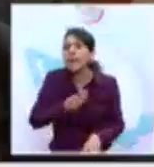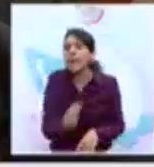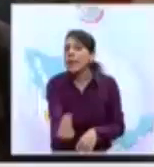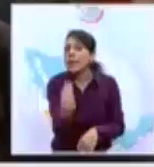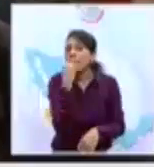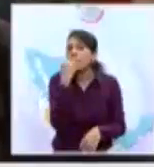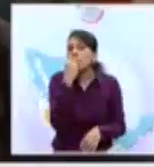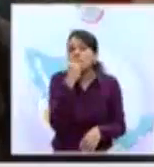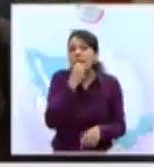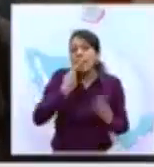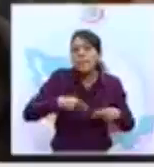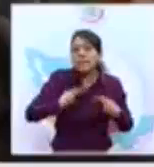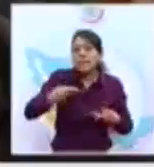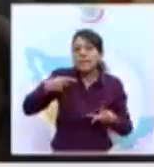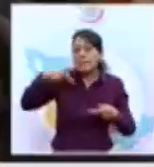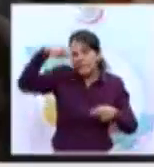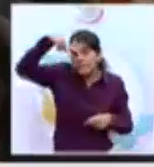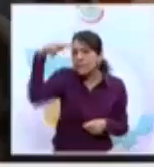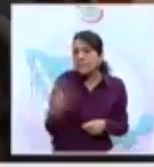mexicanos?